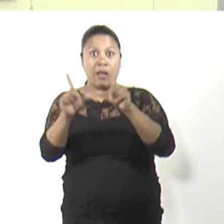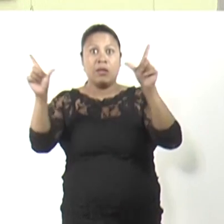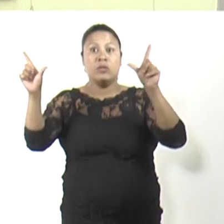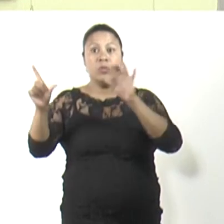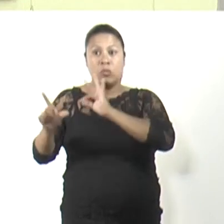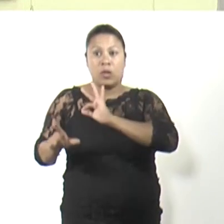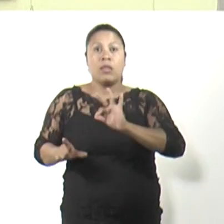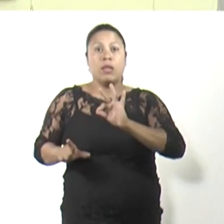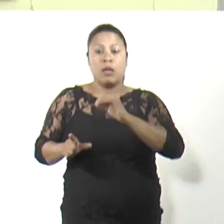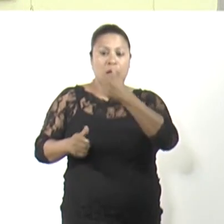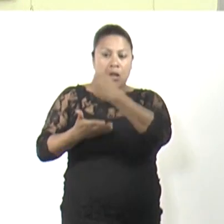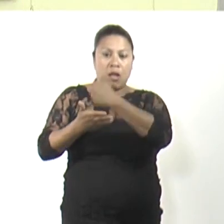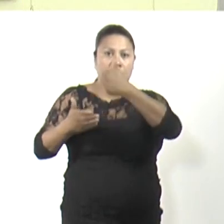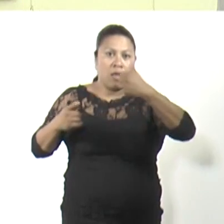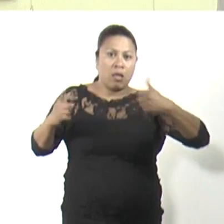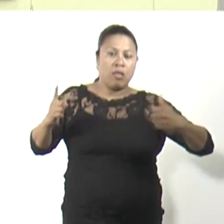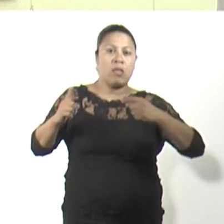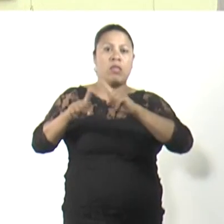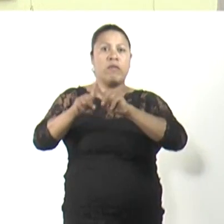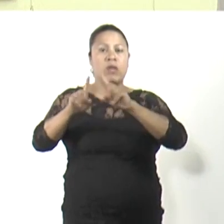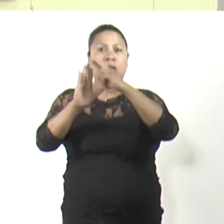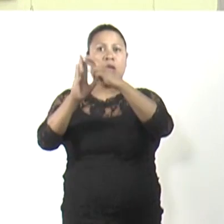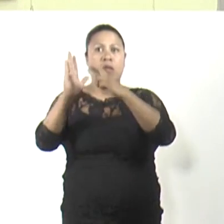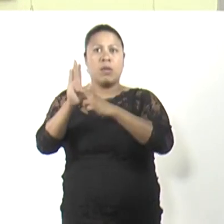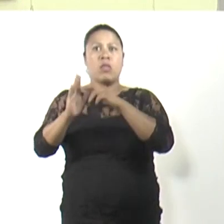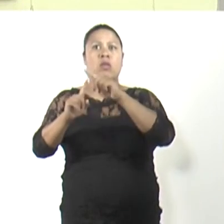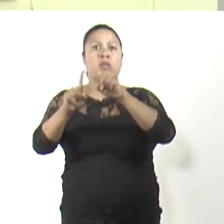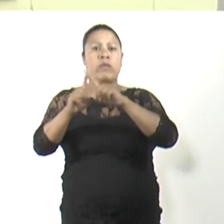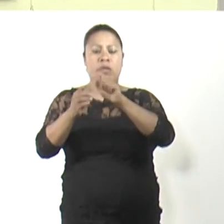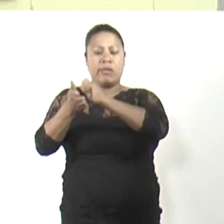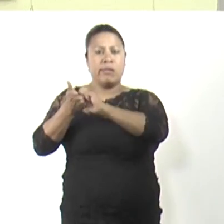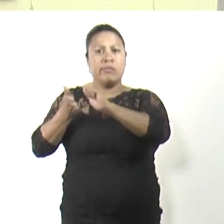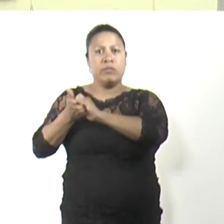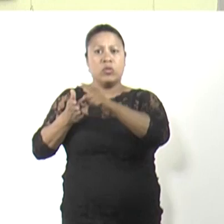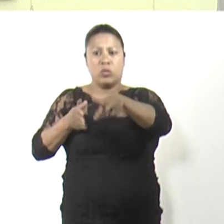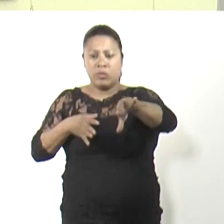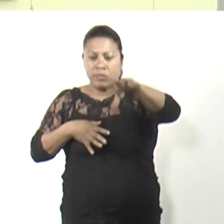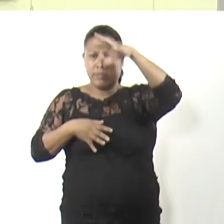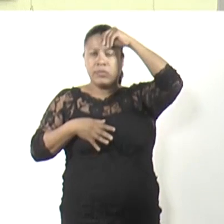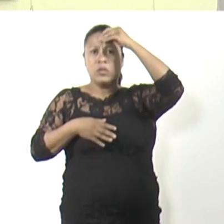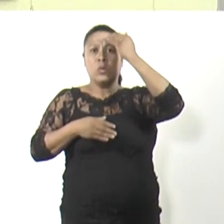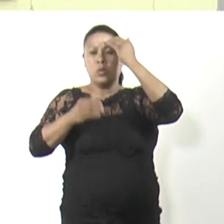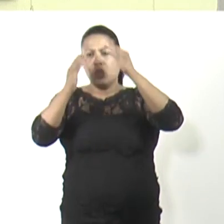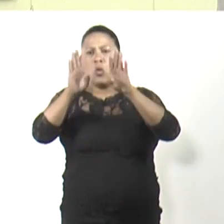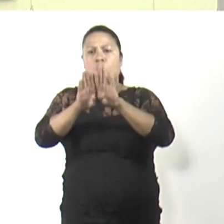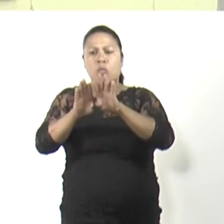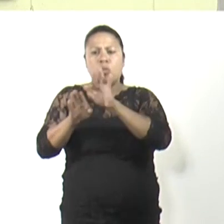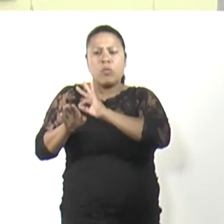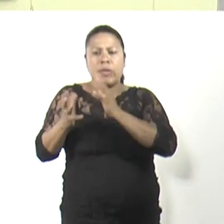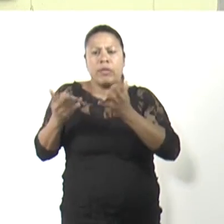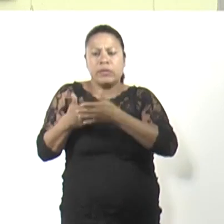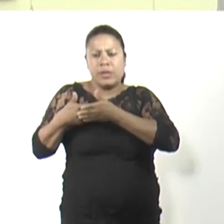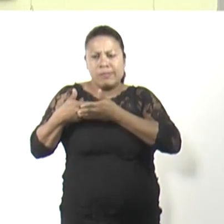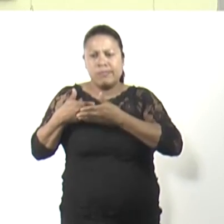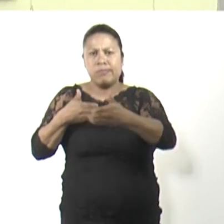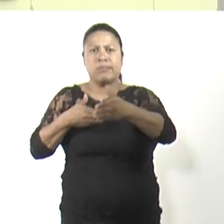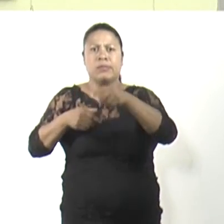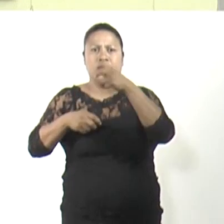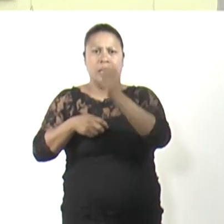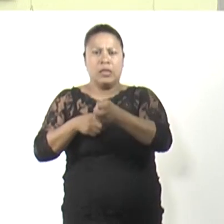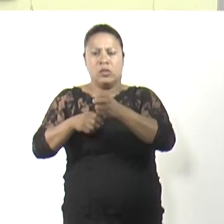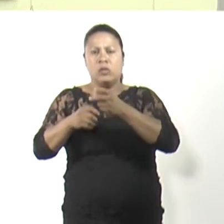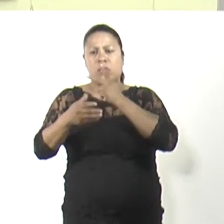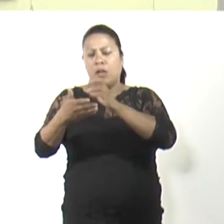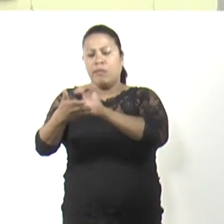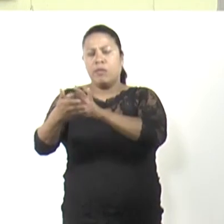comprendas los textos, que tengas el conocimiento de cómo se procesan esos textos, cuál es el